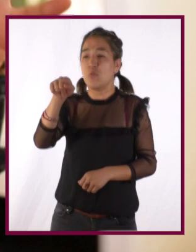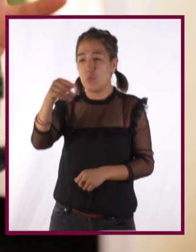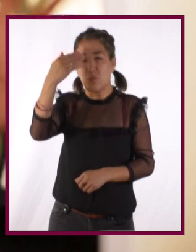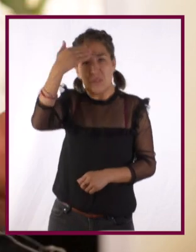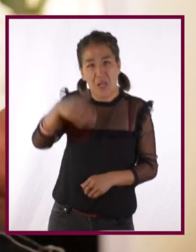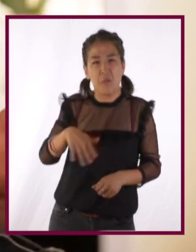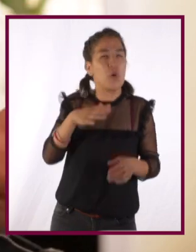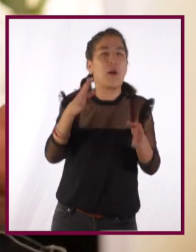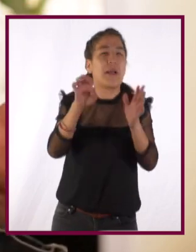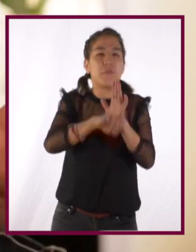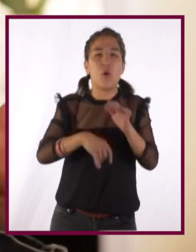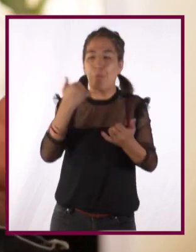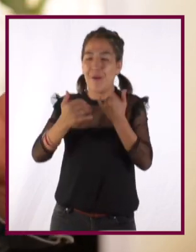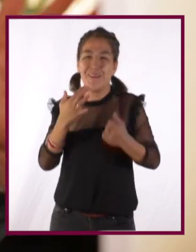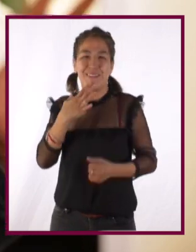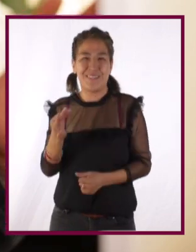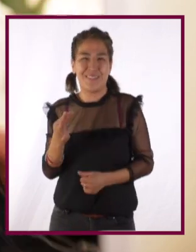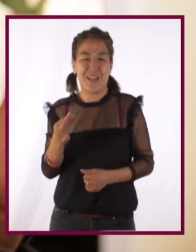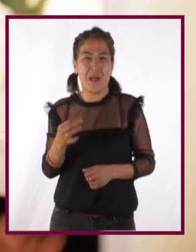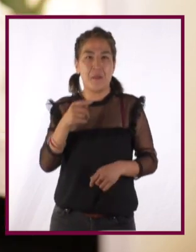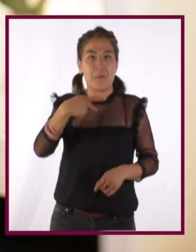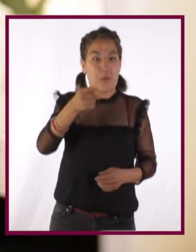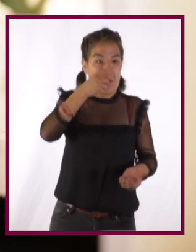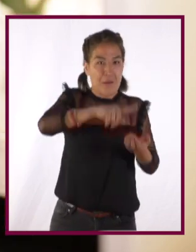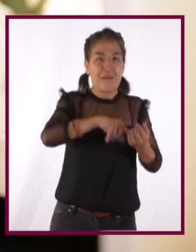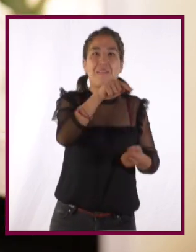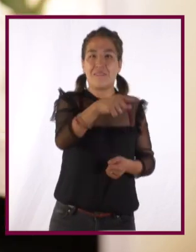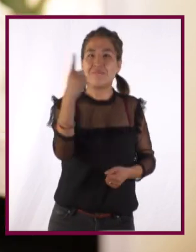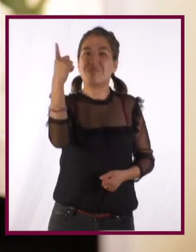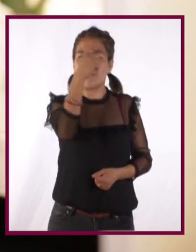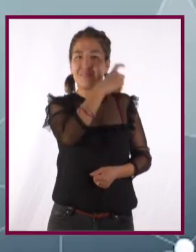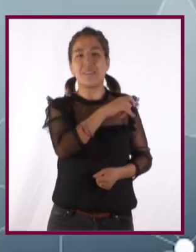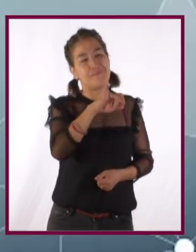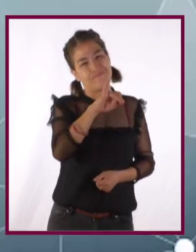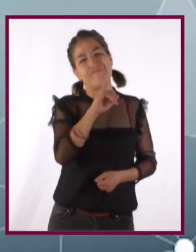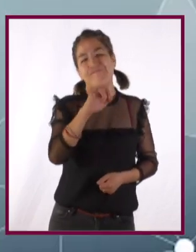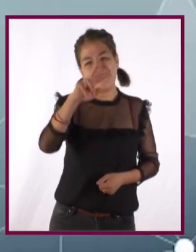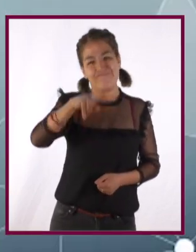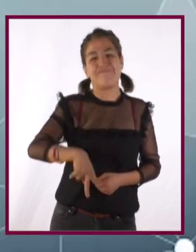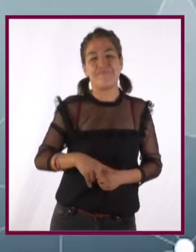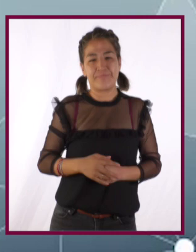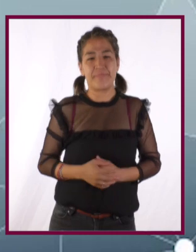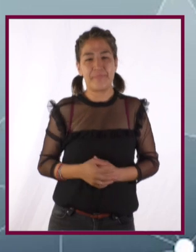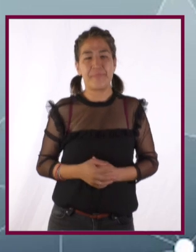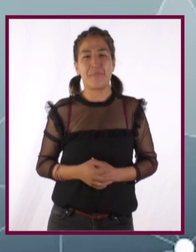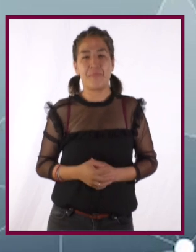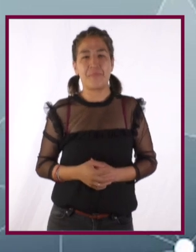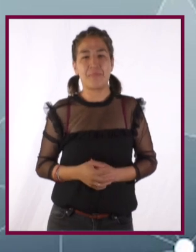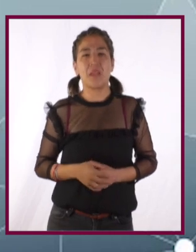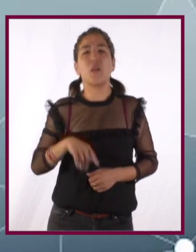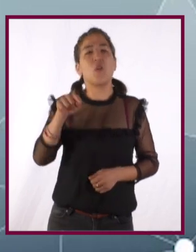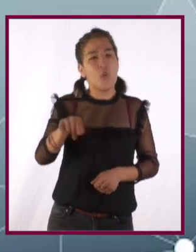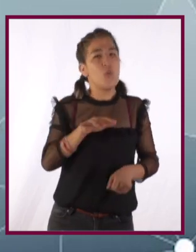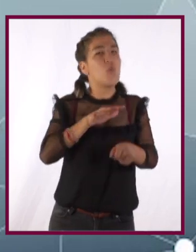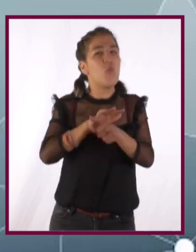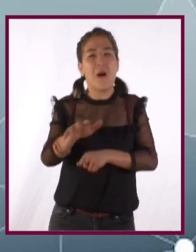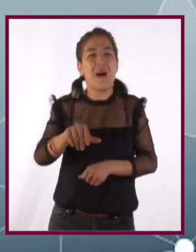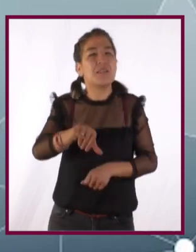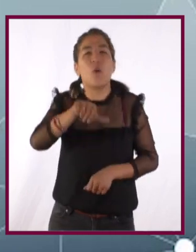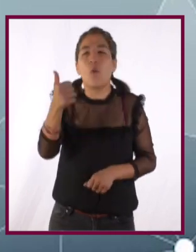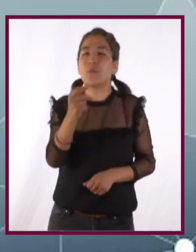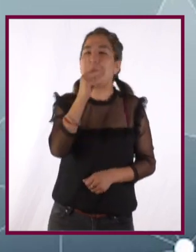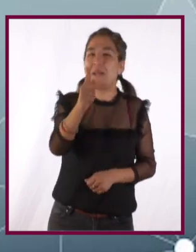a veces un juego simple podría ser más complicado de lo que parece? Sí, aquí otro